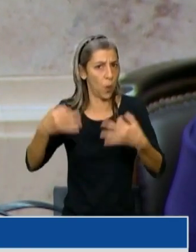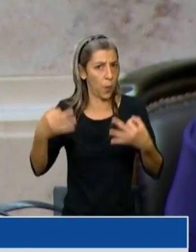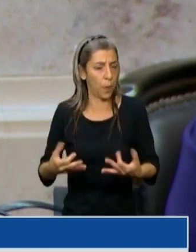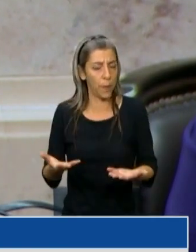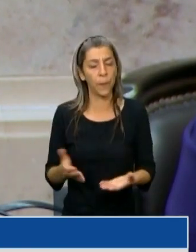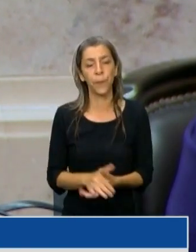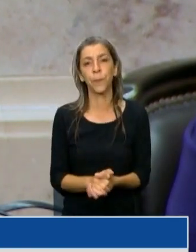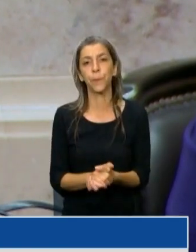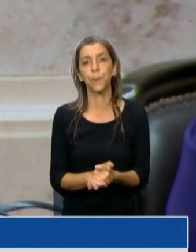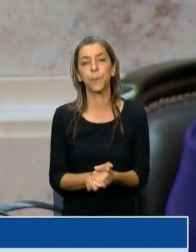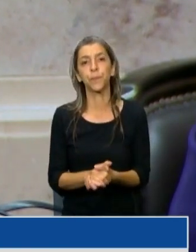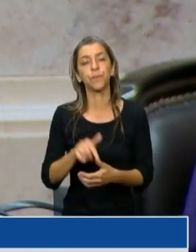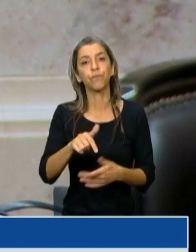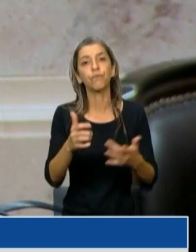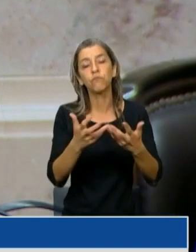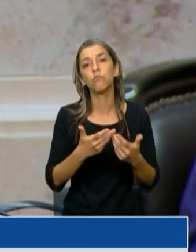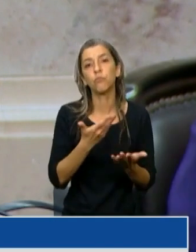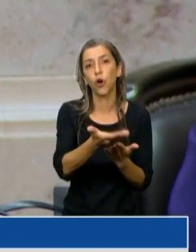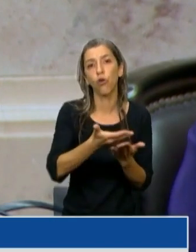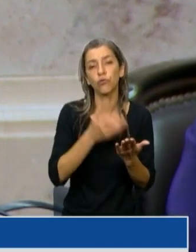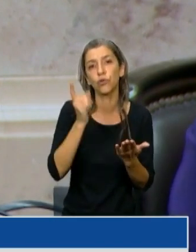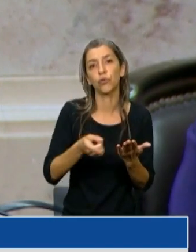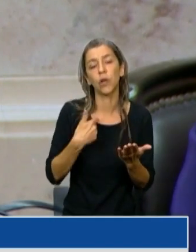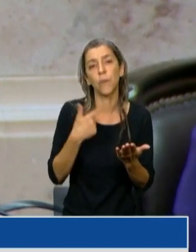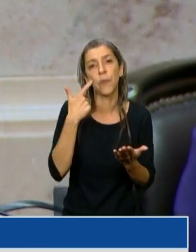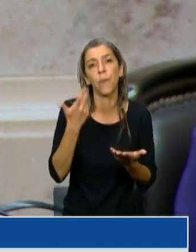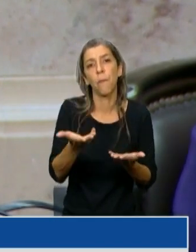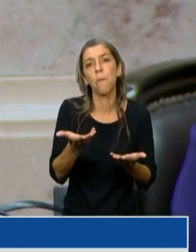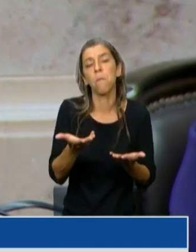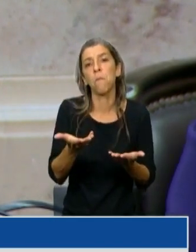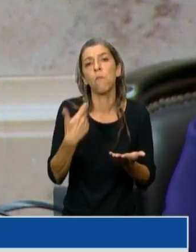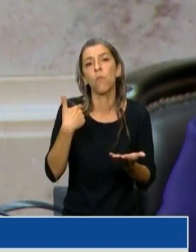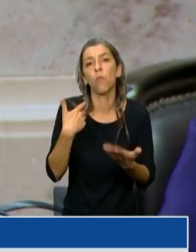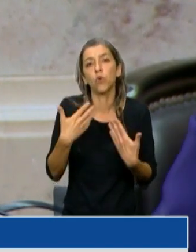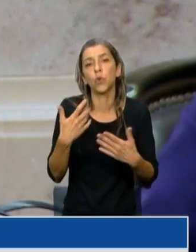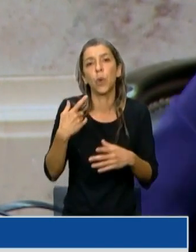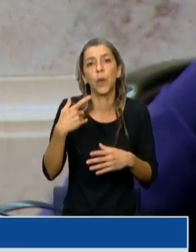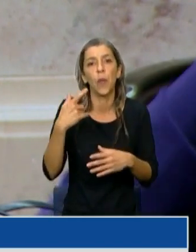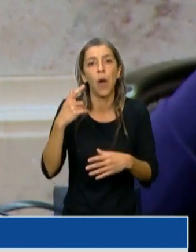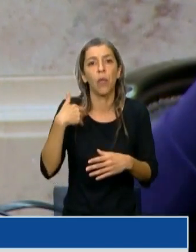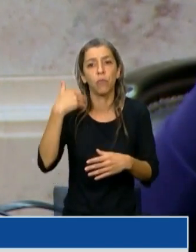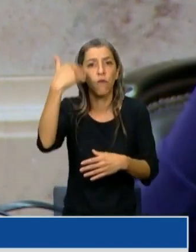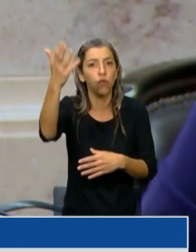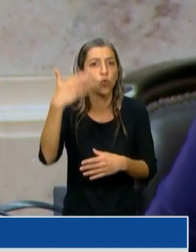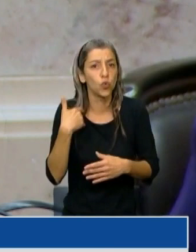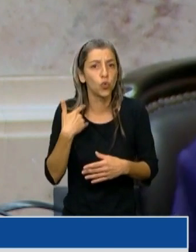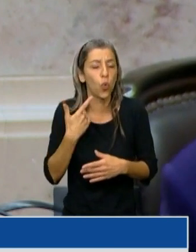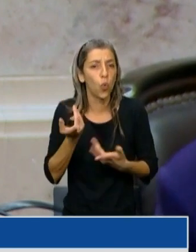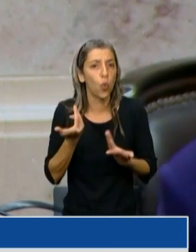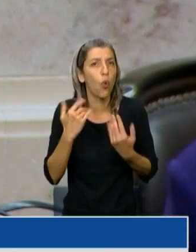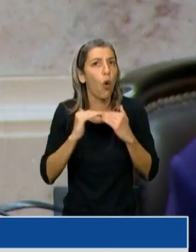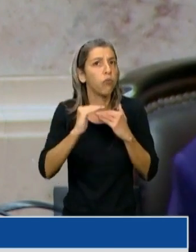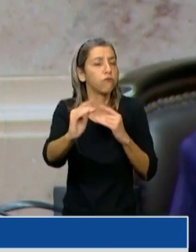Un proyecto sostenible ambientalmente, porque es el gas es una fuente de energía